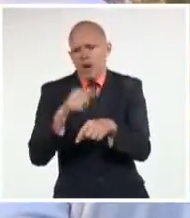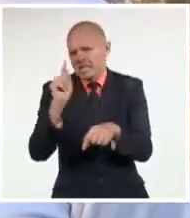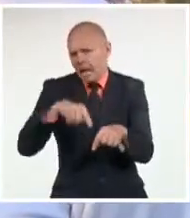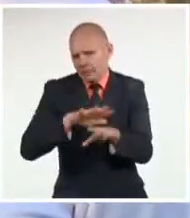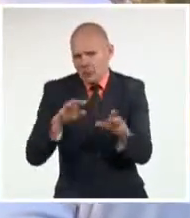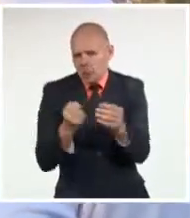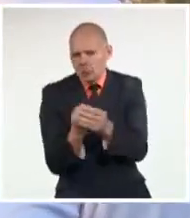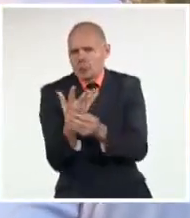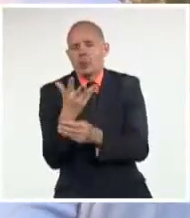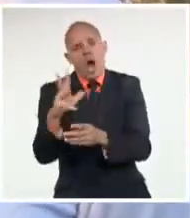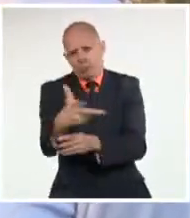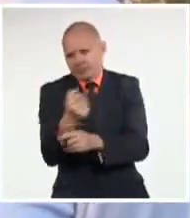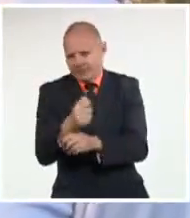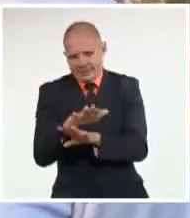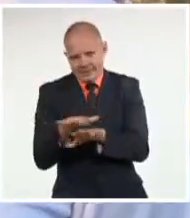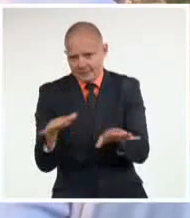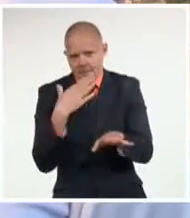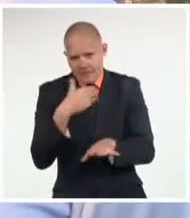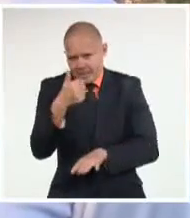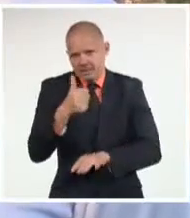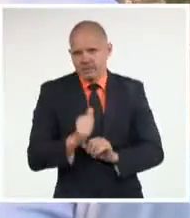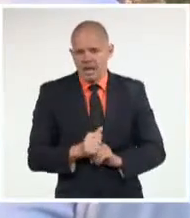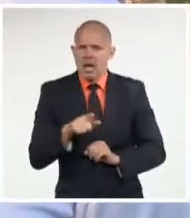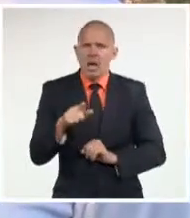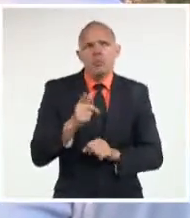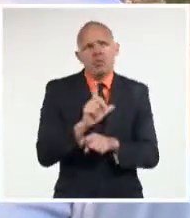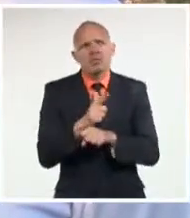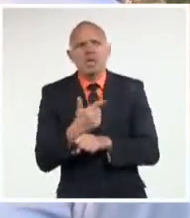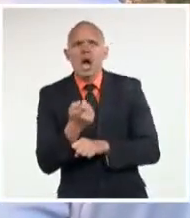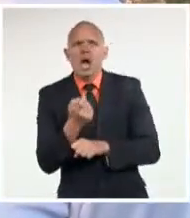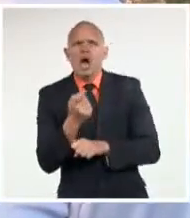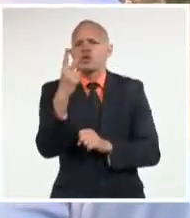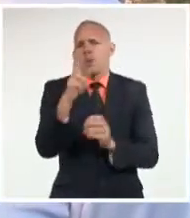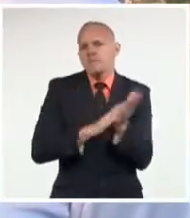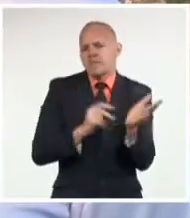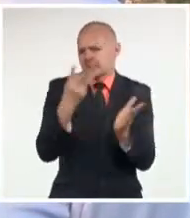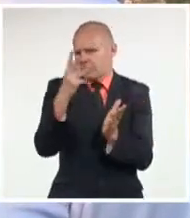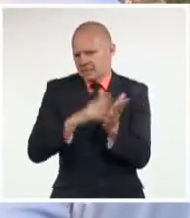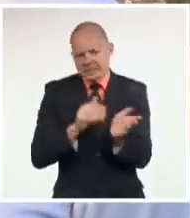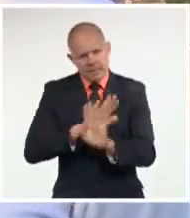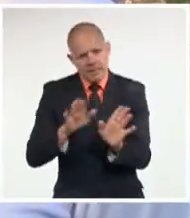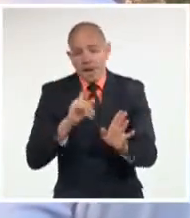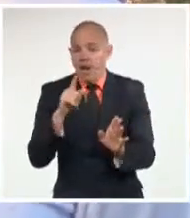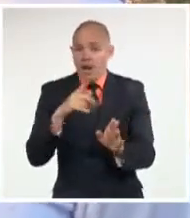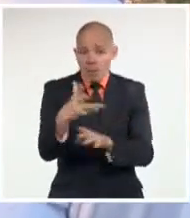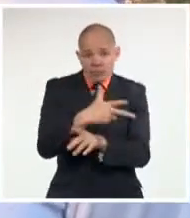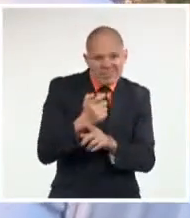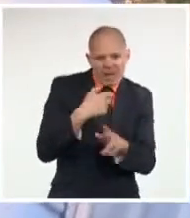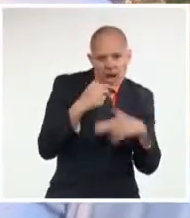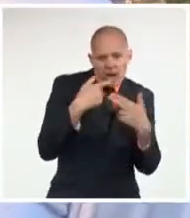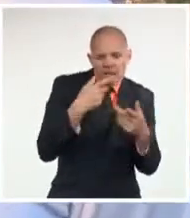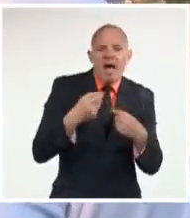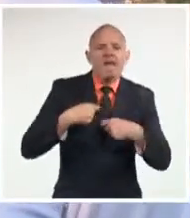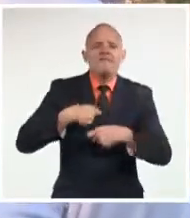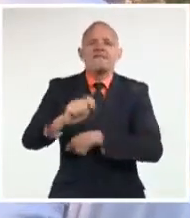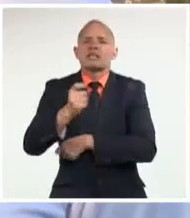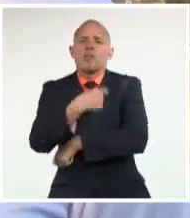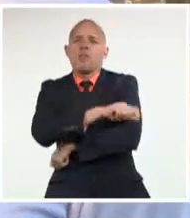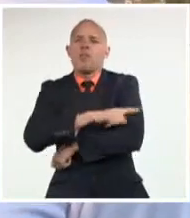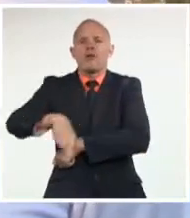una nueva microindustria, y así poder vender producto directo, fresco a la población, y lo más pronto